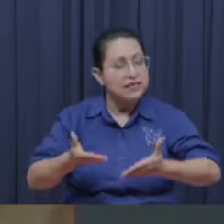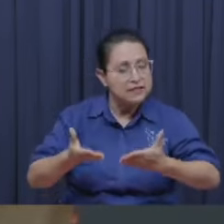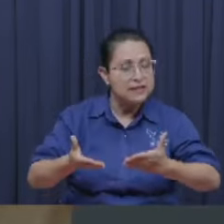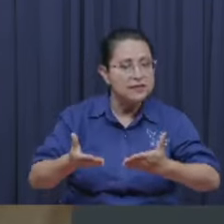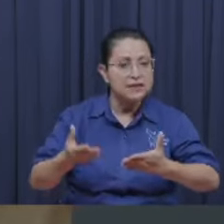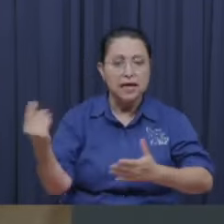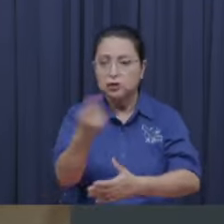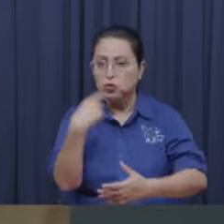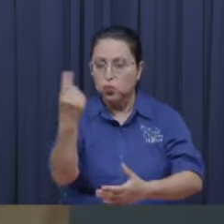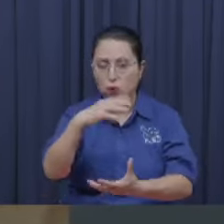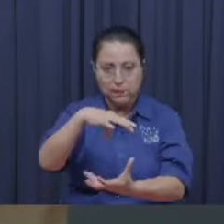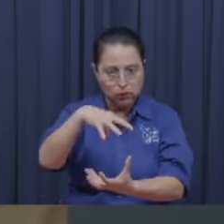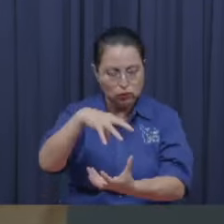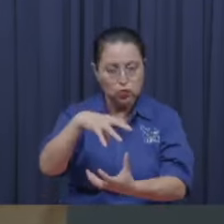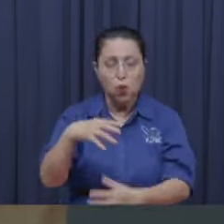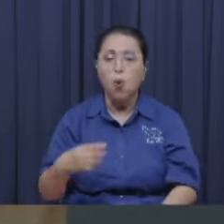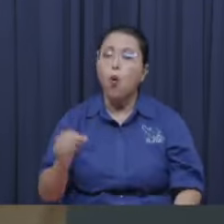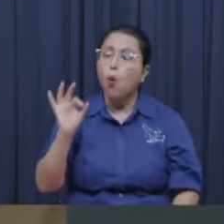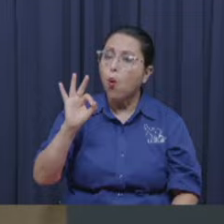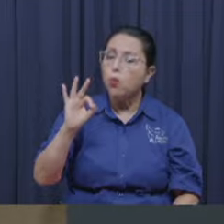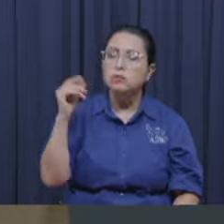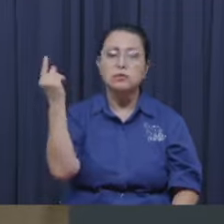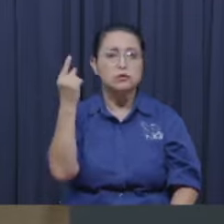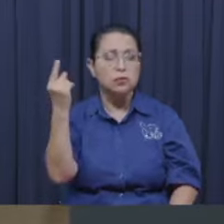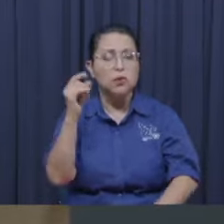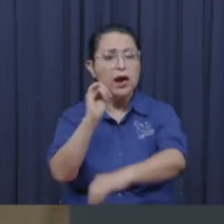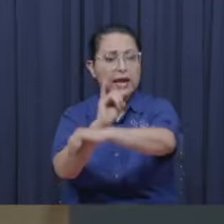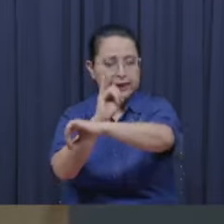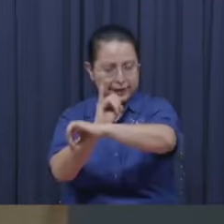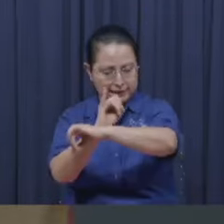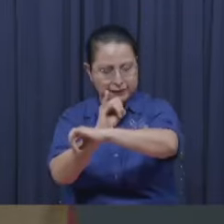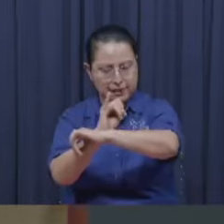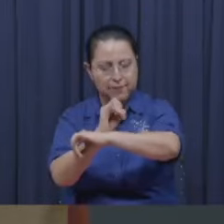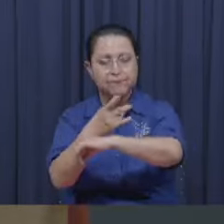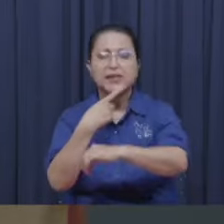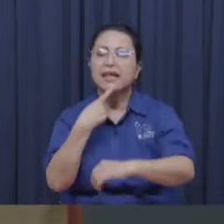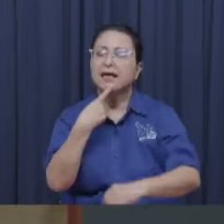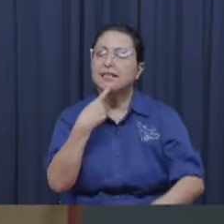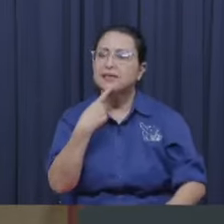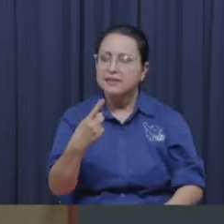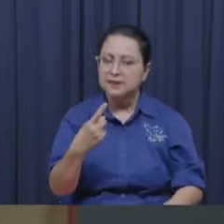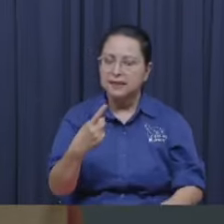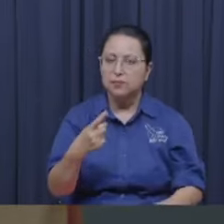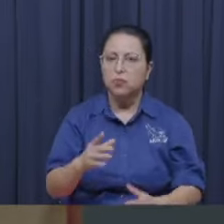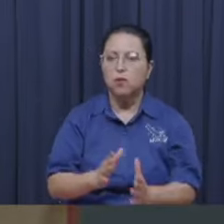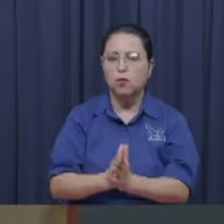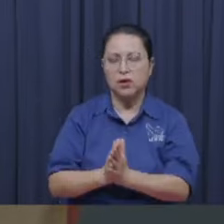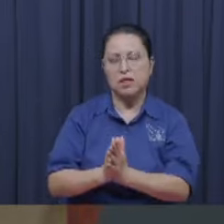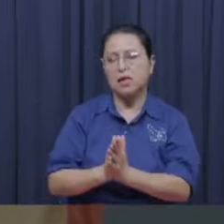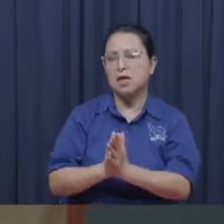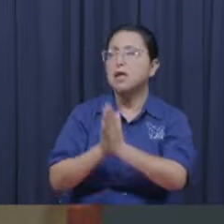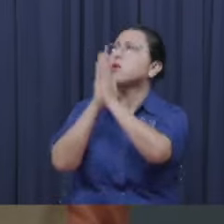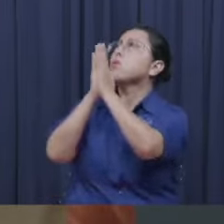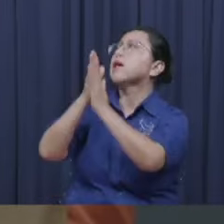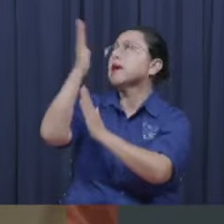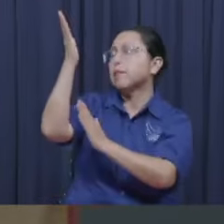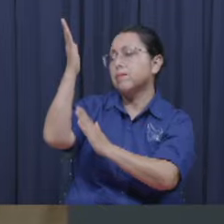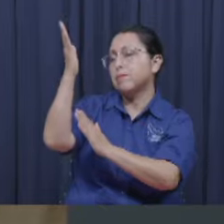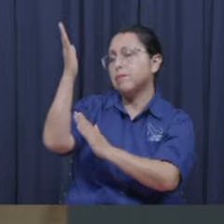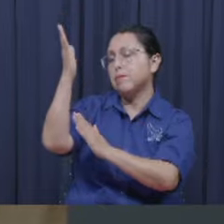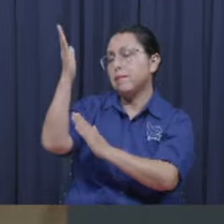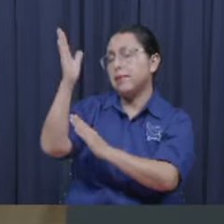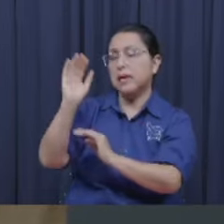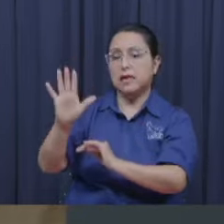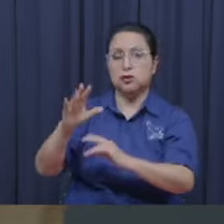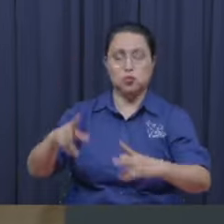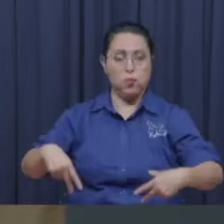mira que le está hablando a la iglesia. Dice, rueguen para que su vida no sea en invierno. Eso